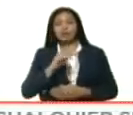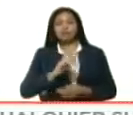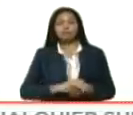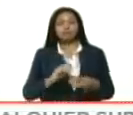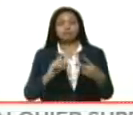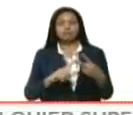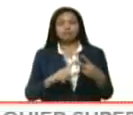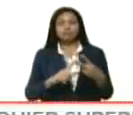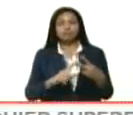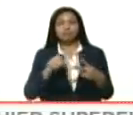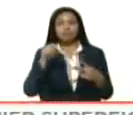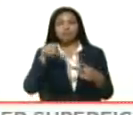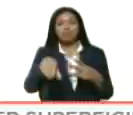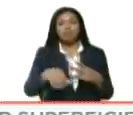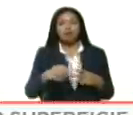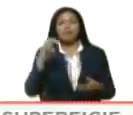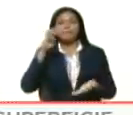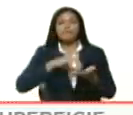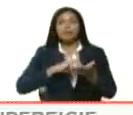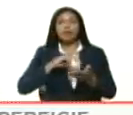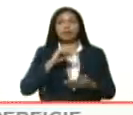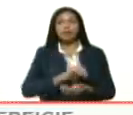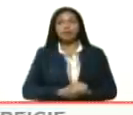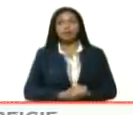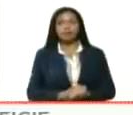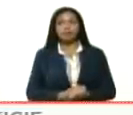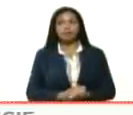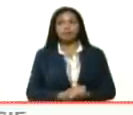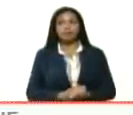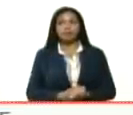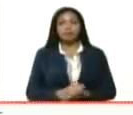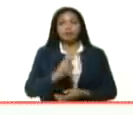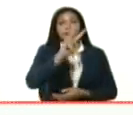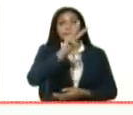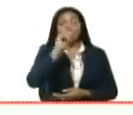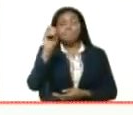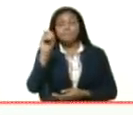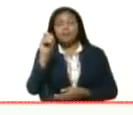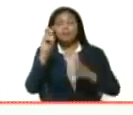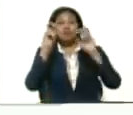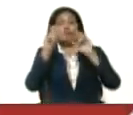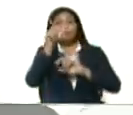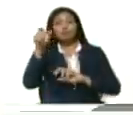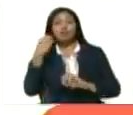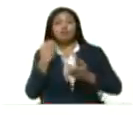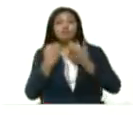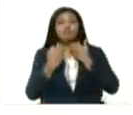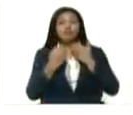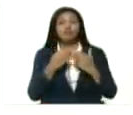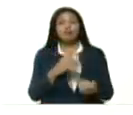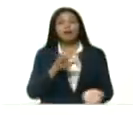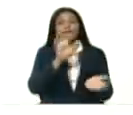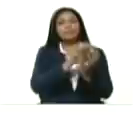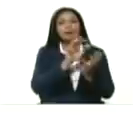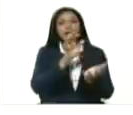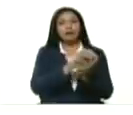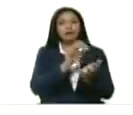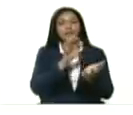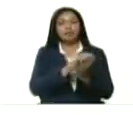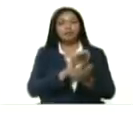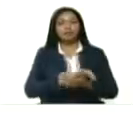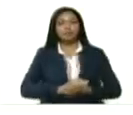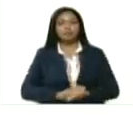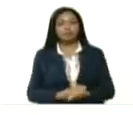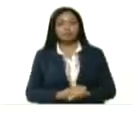en el estado Miranda y tenemos 20 nuevos casos en el estado